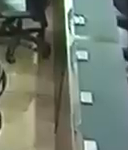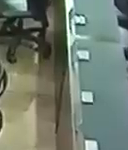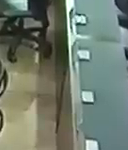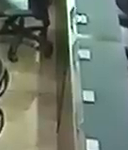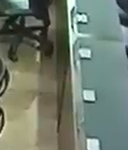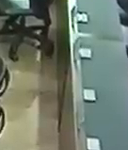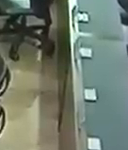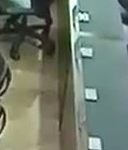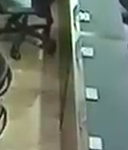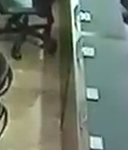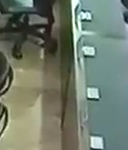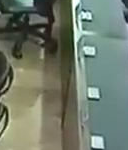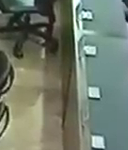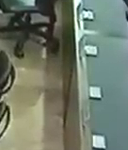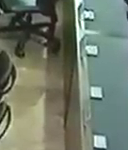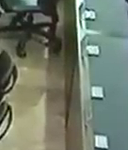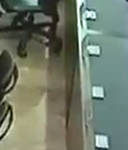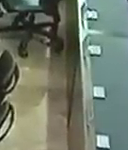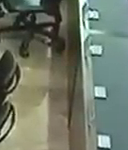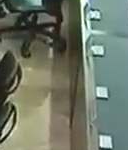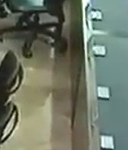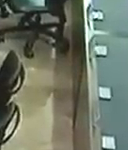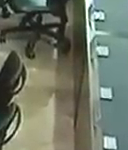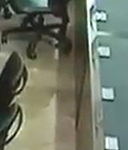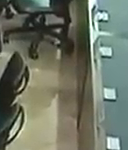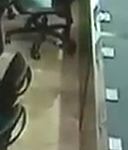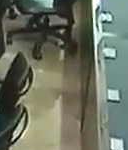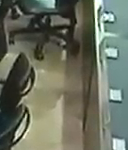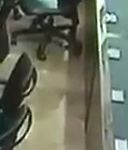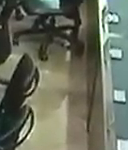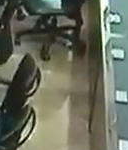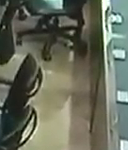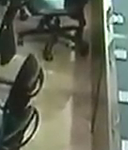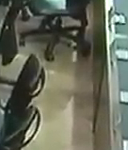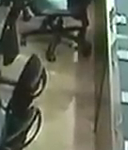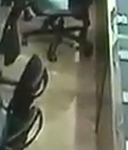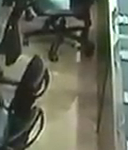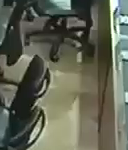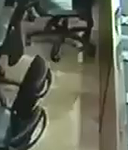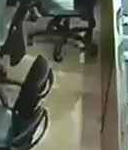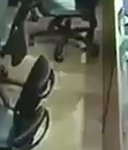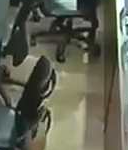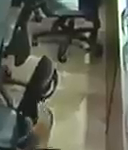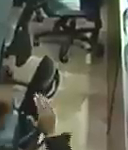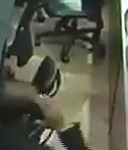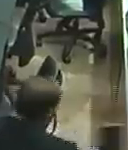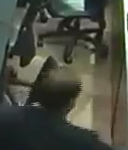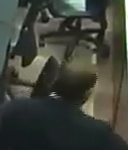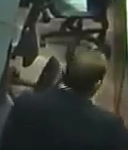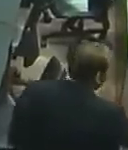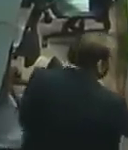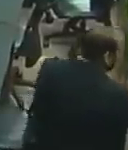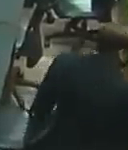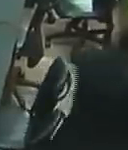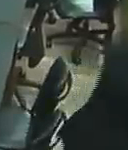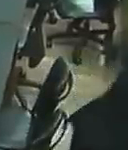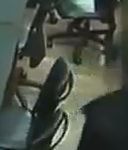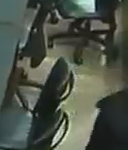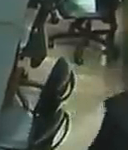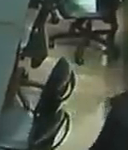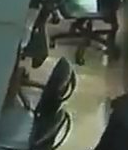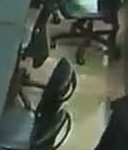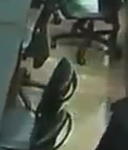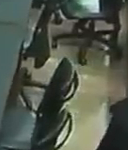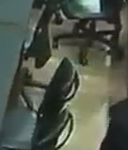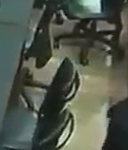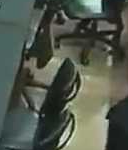espacio, retornando el pase a nuestra programación habitual, invitando a todas y a todos a mantenerse en nuestra sintonía, no sin antes